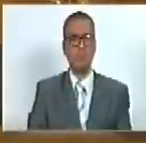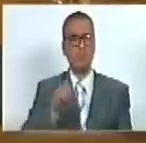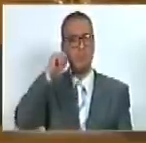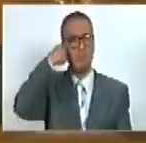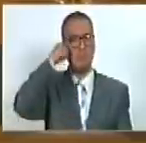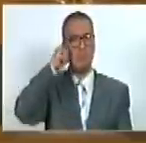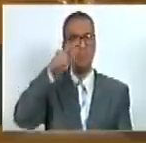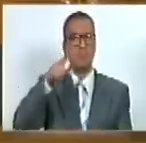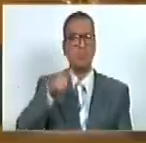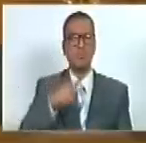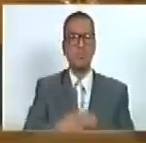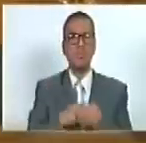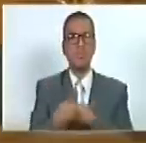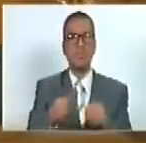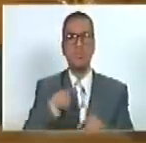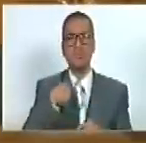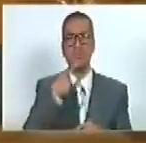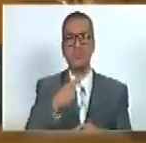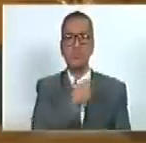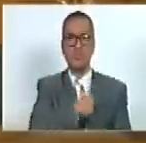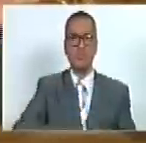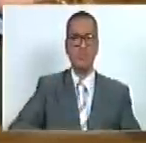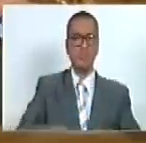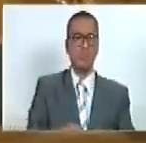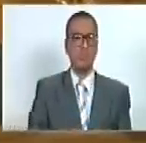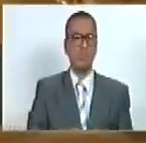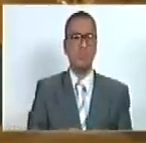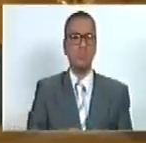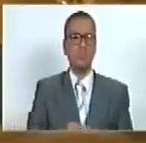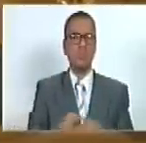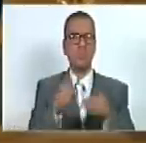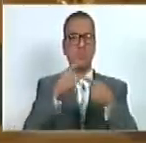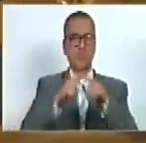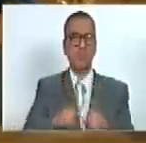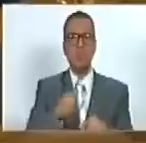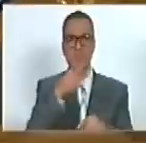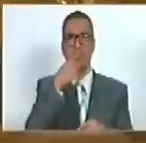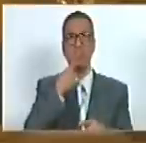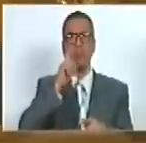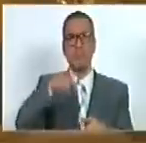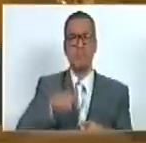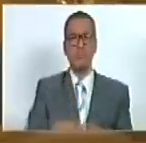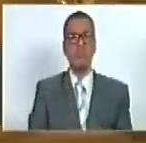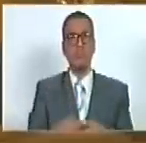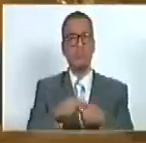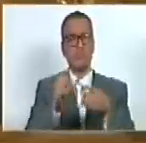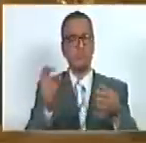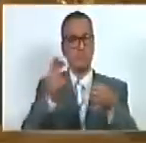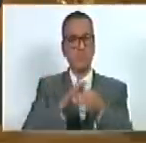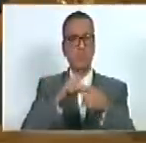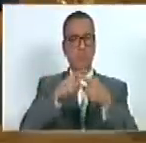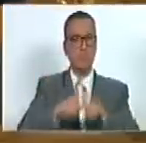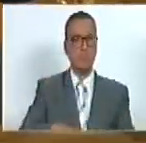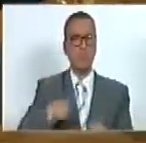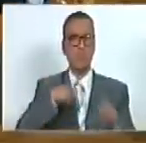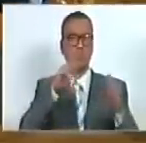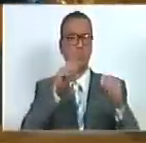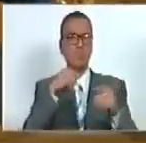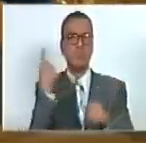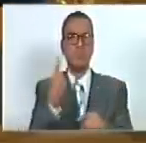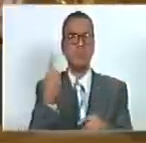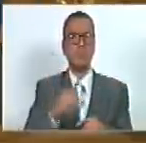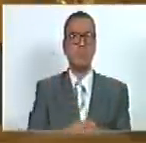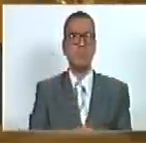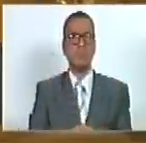recordando lo que señaló el presidente, que los enumeró muy bien, también cifras asociadas. Estamos hablando no